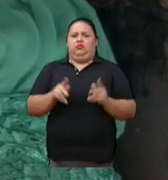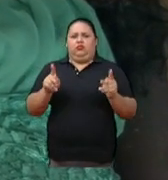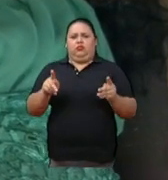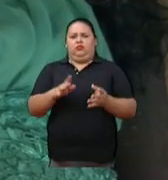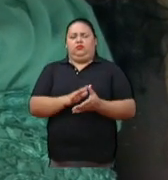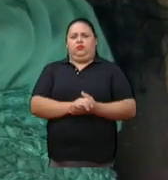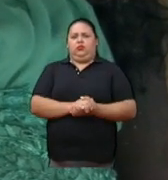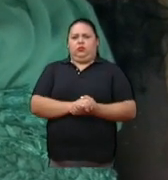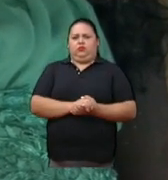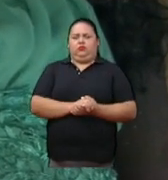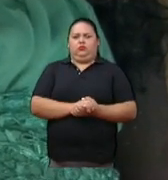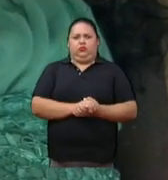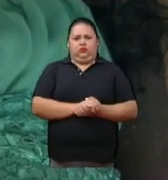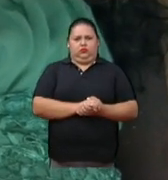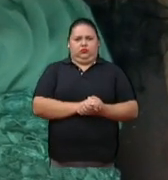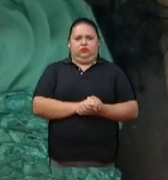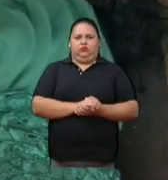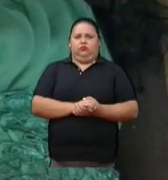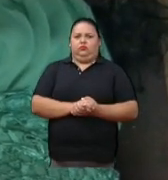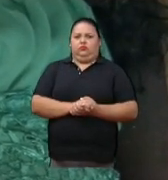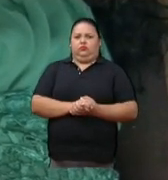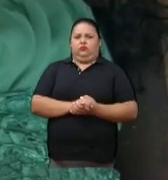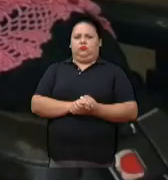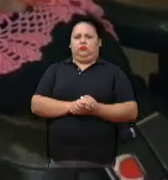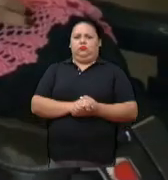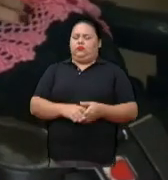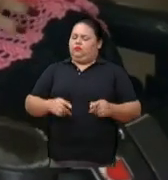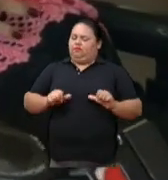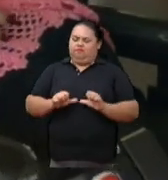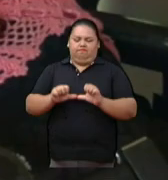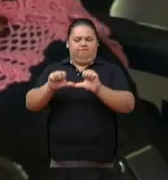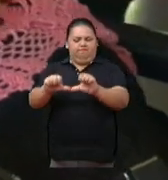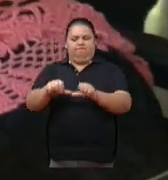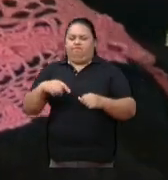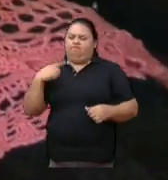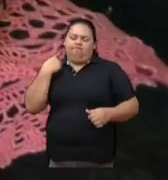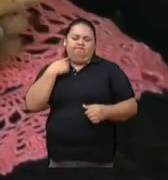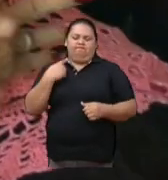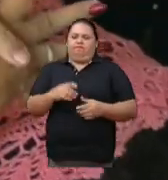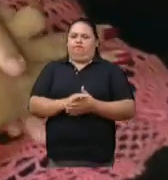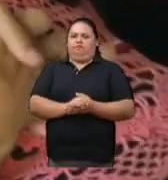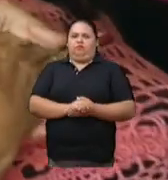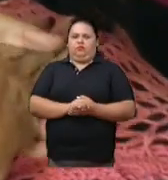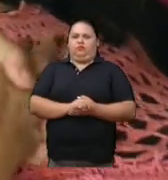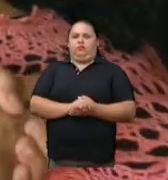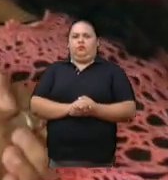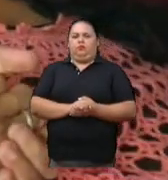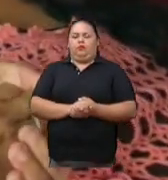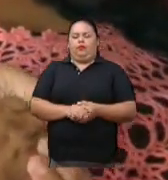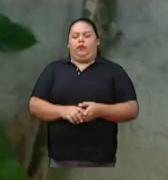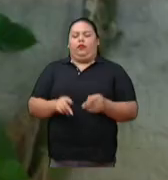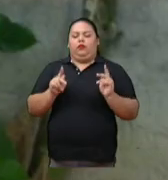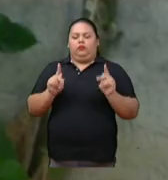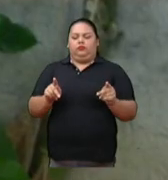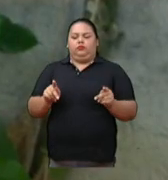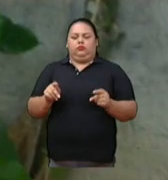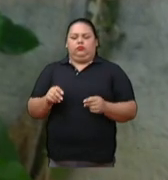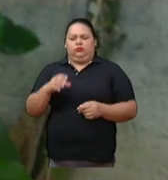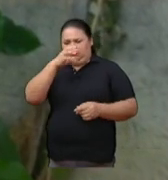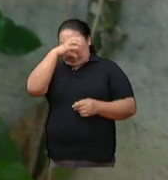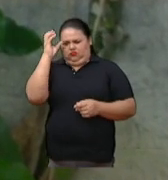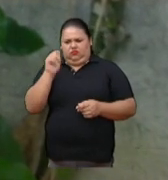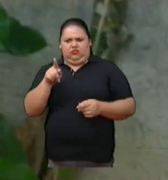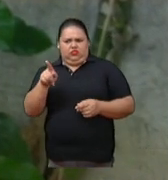así seguimos de frente. Hay mucha gente de que, por verlo en una silla de ruedas, dicen